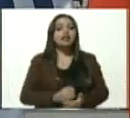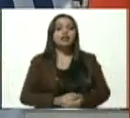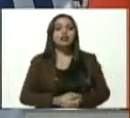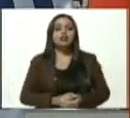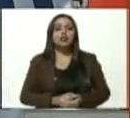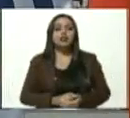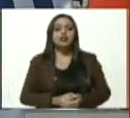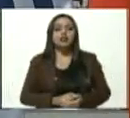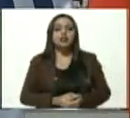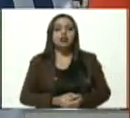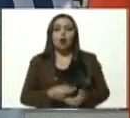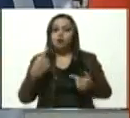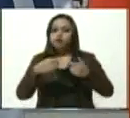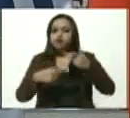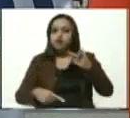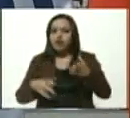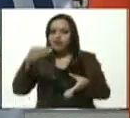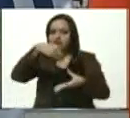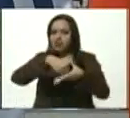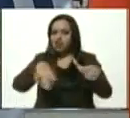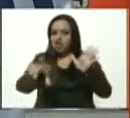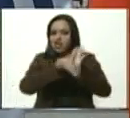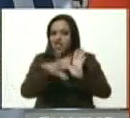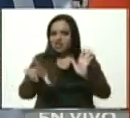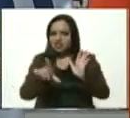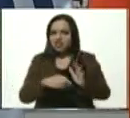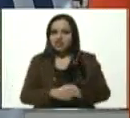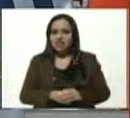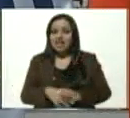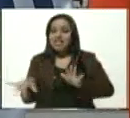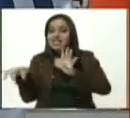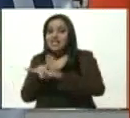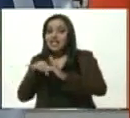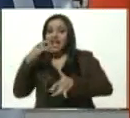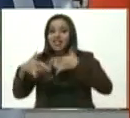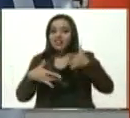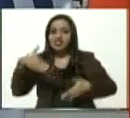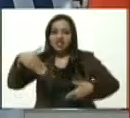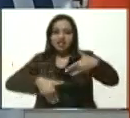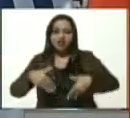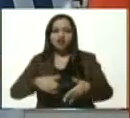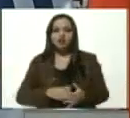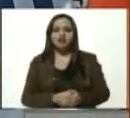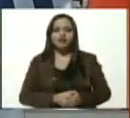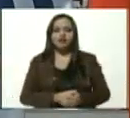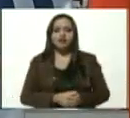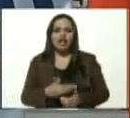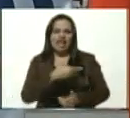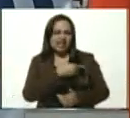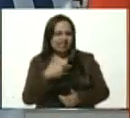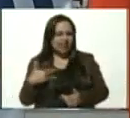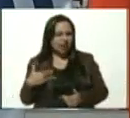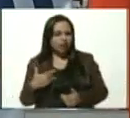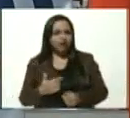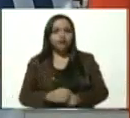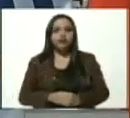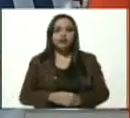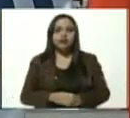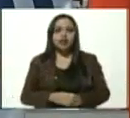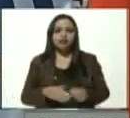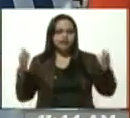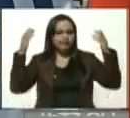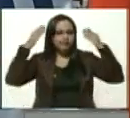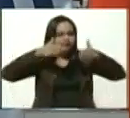delitos en el marco de la jornada electoral. Yo quiero, un poco en lo didáctico que